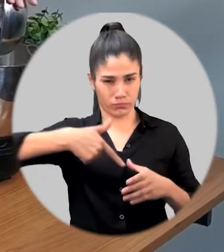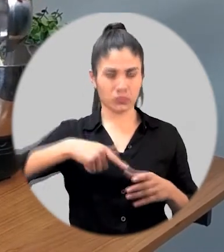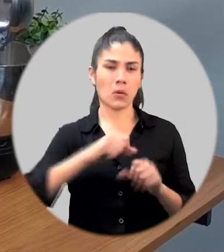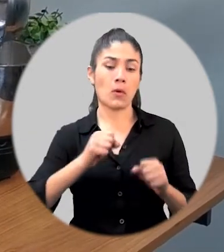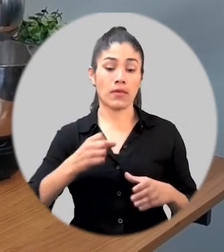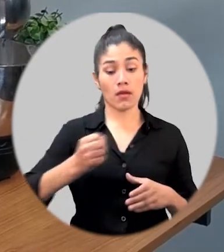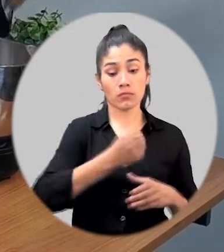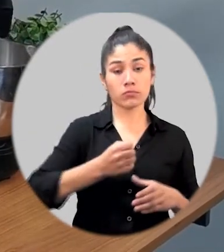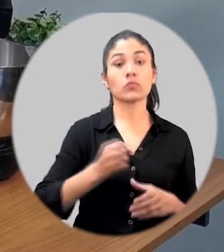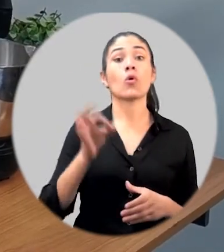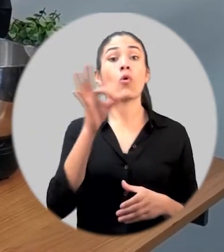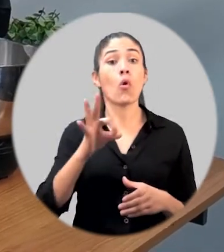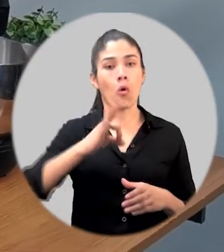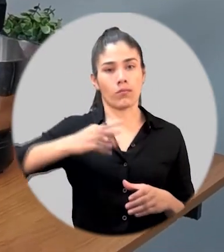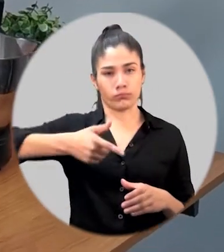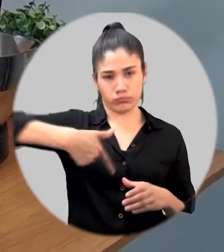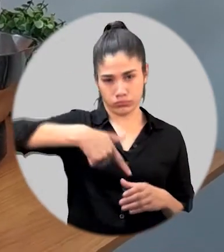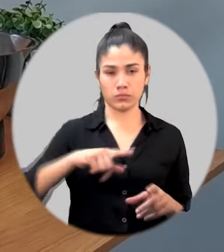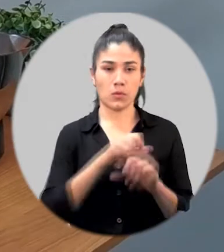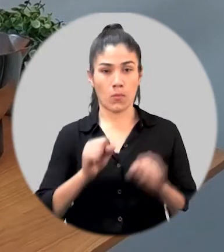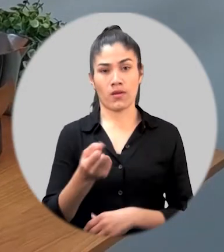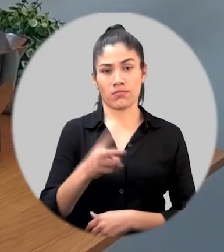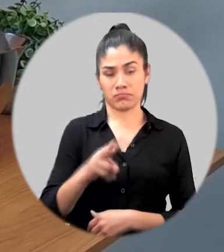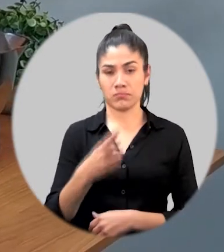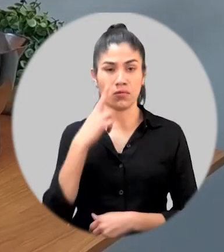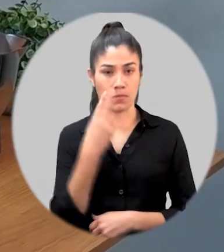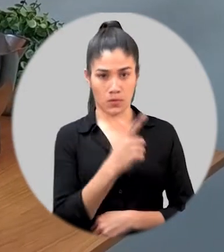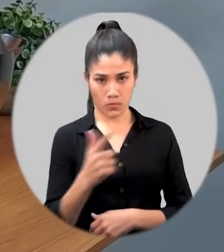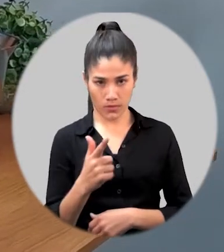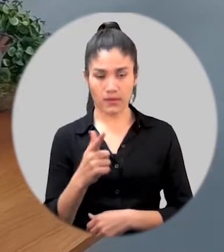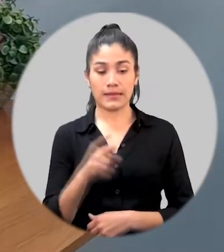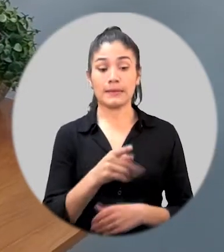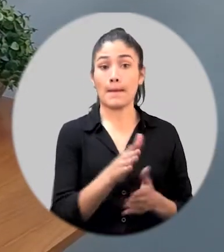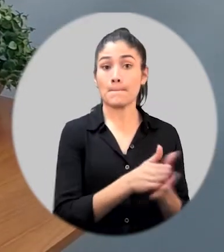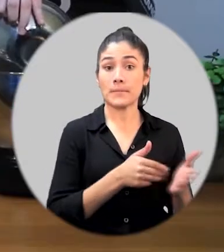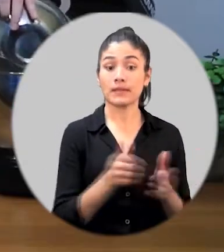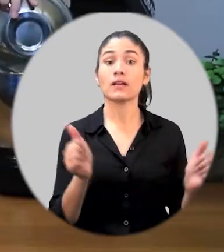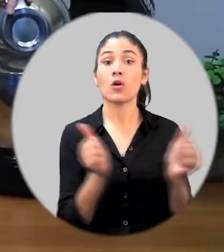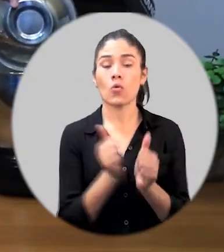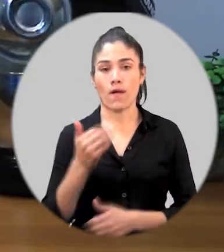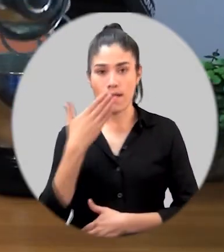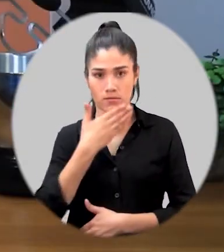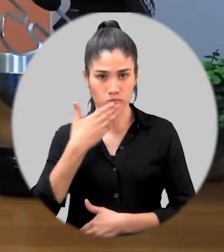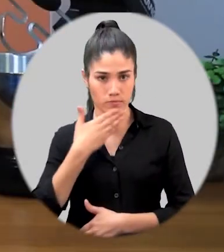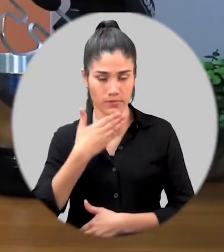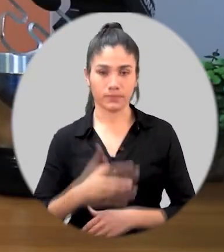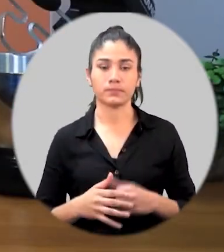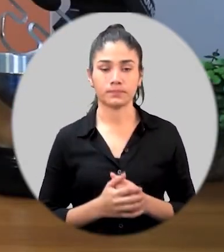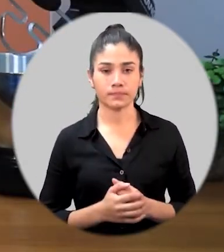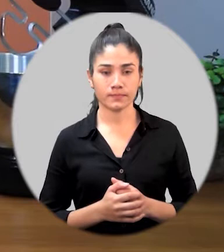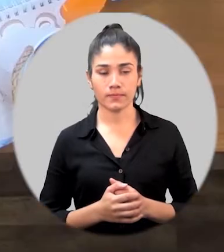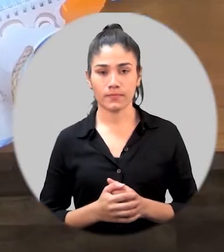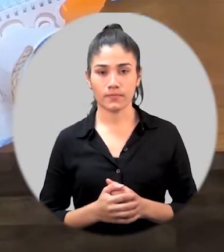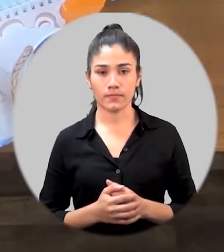ser también una batidora de mano, no hay problema. Colocamos la manteca y después el azúcar.